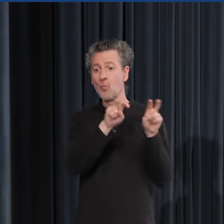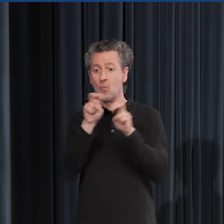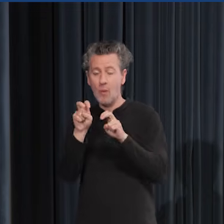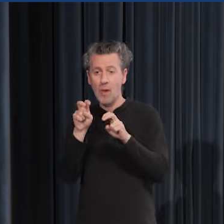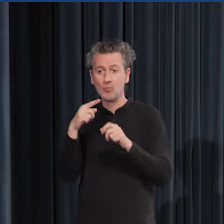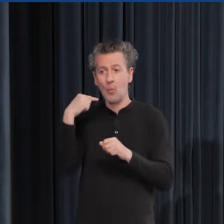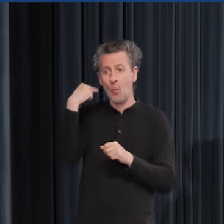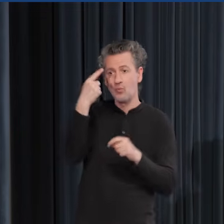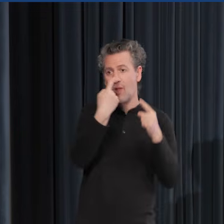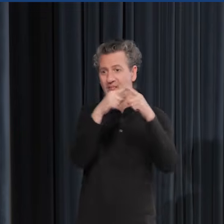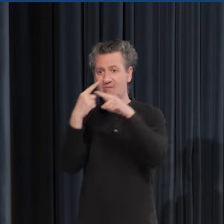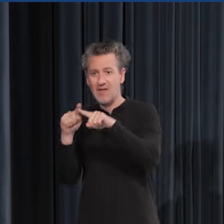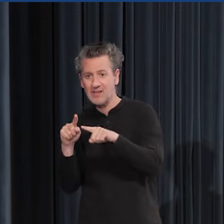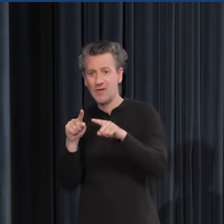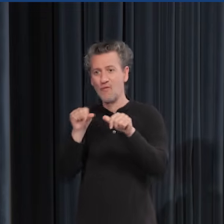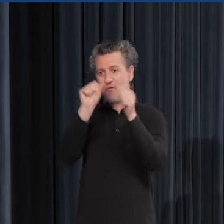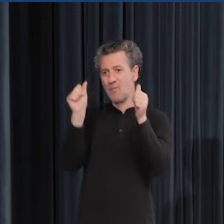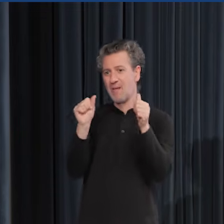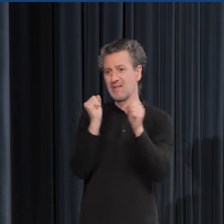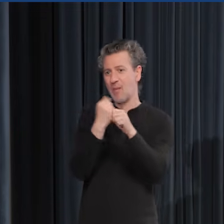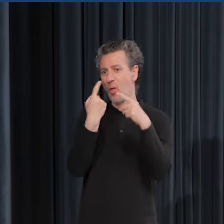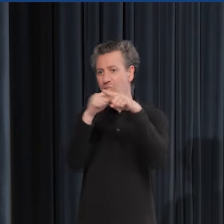culturas nuevas, formas de trabajo nuevas,